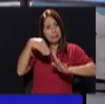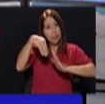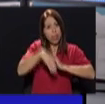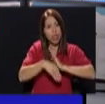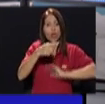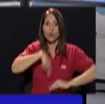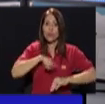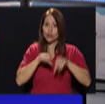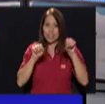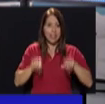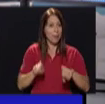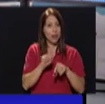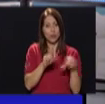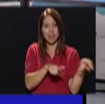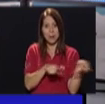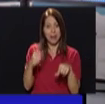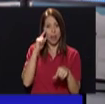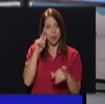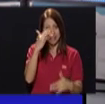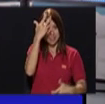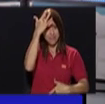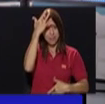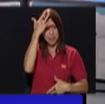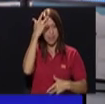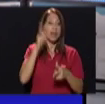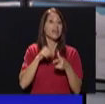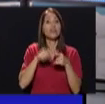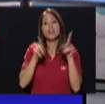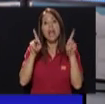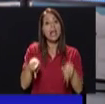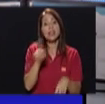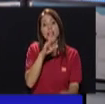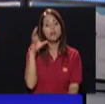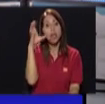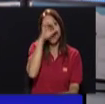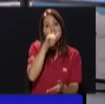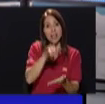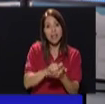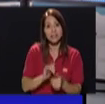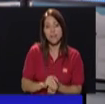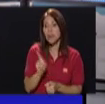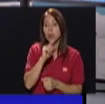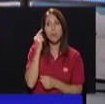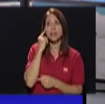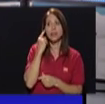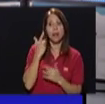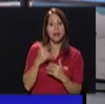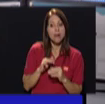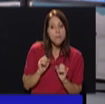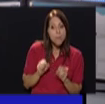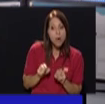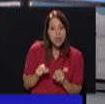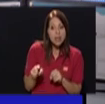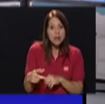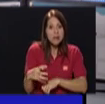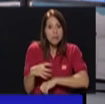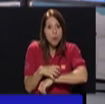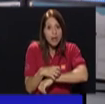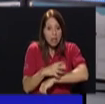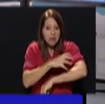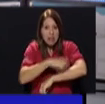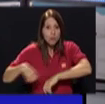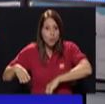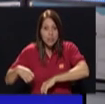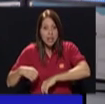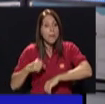sistema no está preparado para esa enfermedad. Entonces la gente no mide ese tipo de consecuencias. El riesgo de que me muerda, que ya es una cuestión, o que me